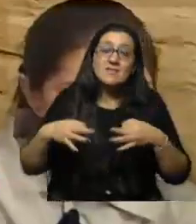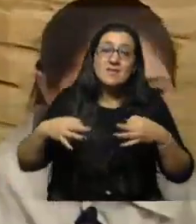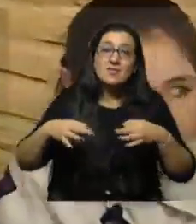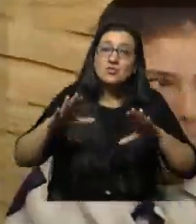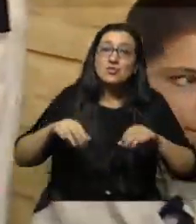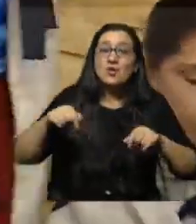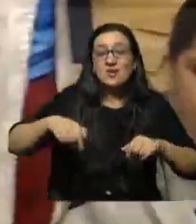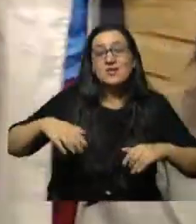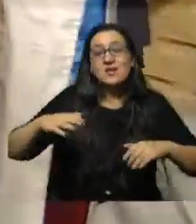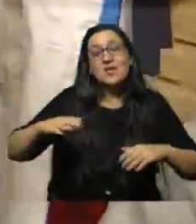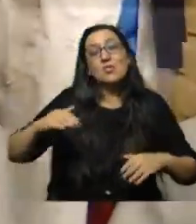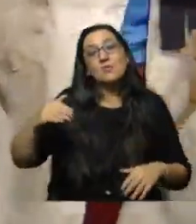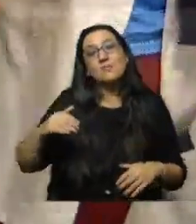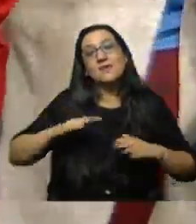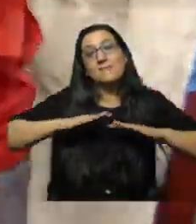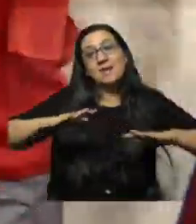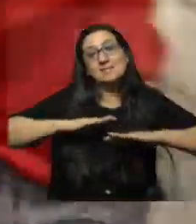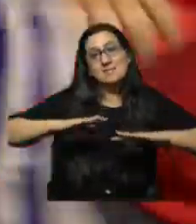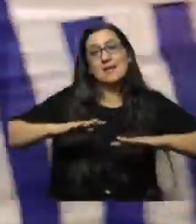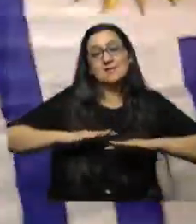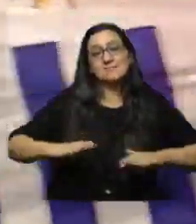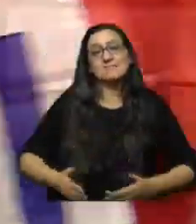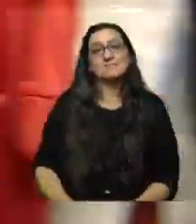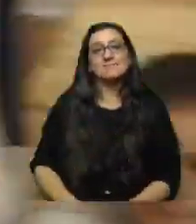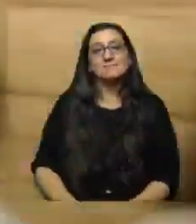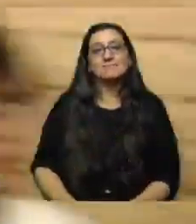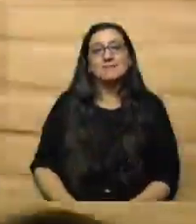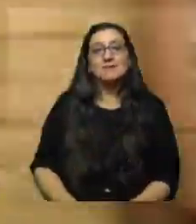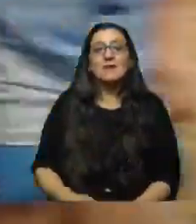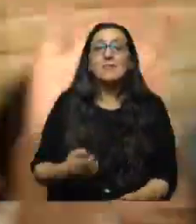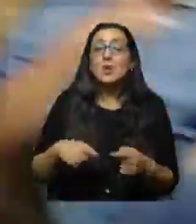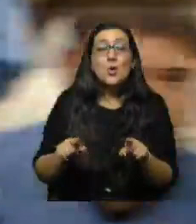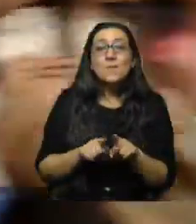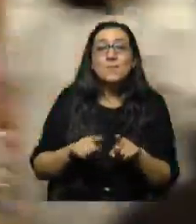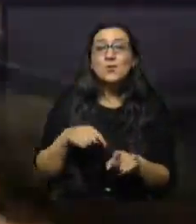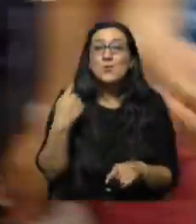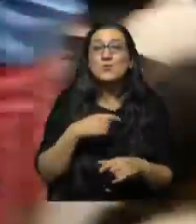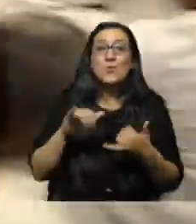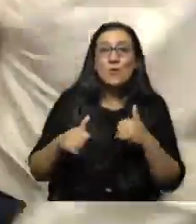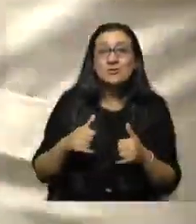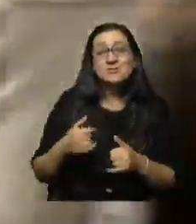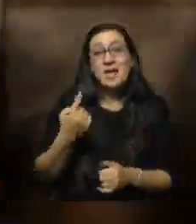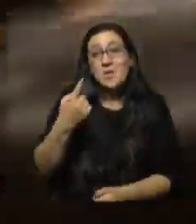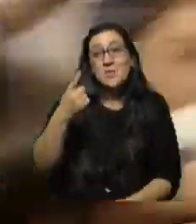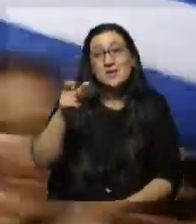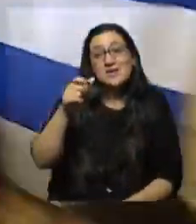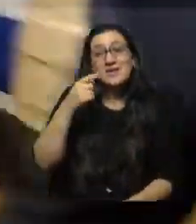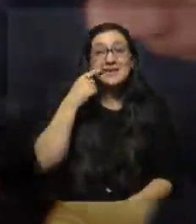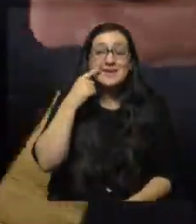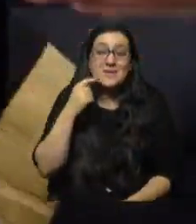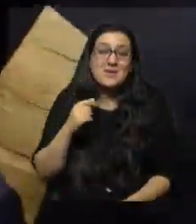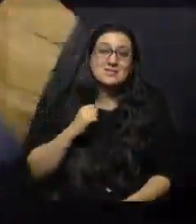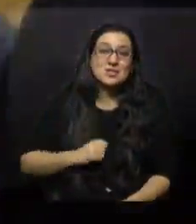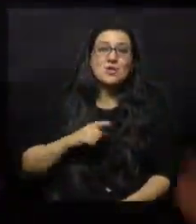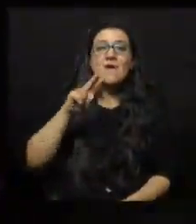en educación física. Bueno, pero lo dejó todo, como cualquier uruguayo, como nuestros jugadores. Encontramos un niño lesionado. ¿Cómo es su nombre, caballero?